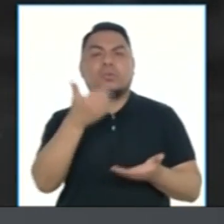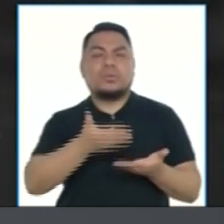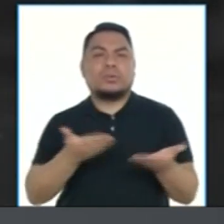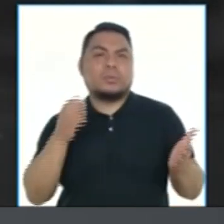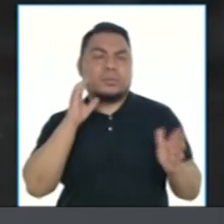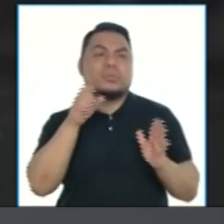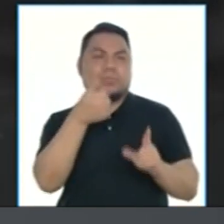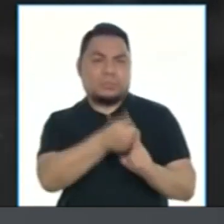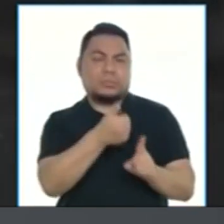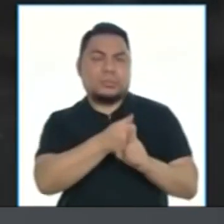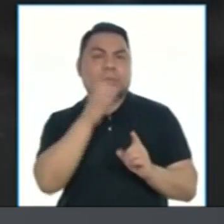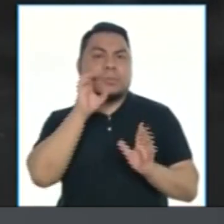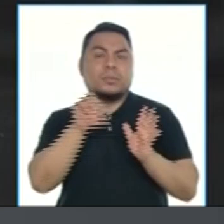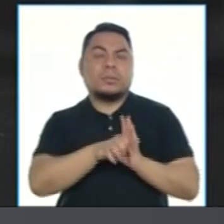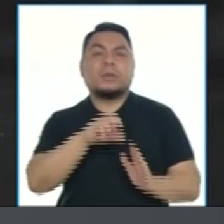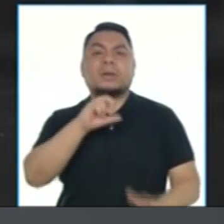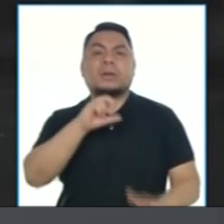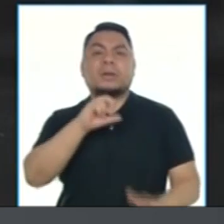cosas, como